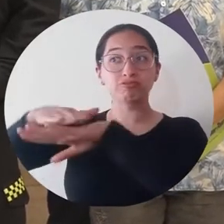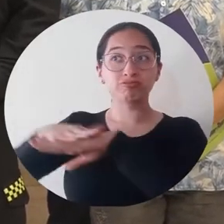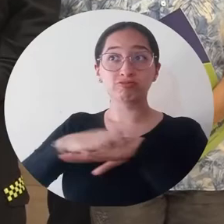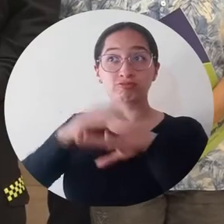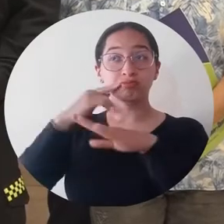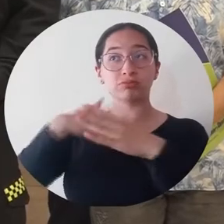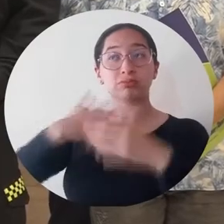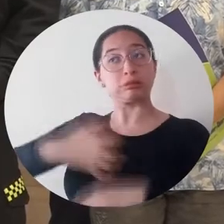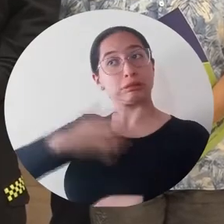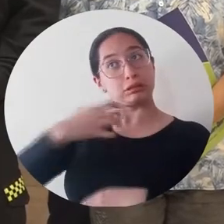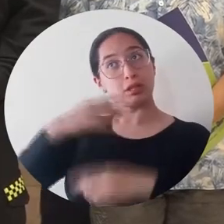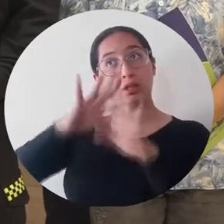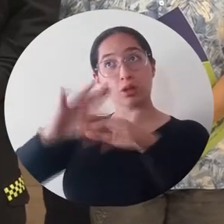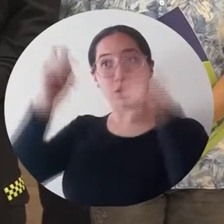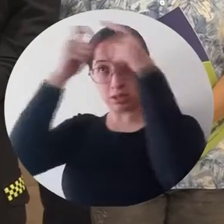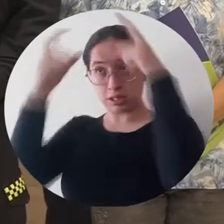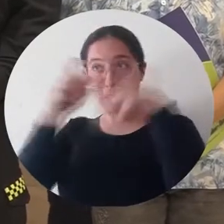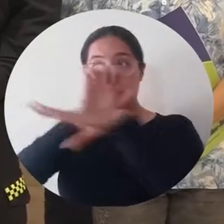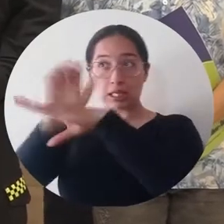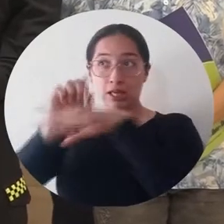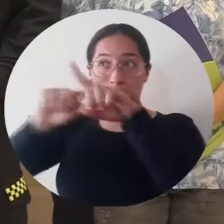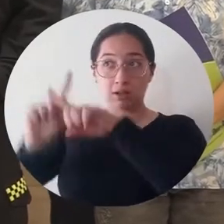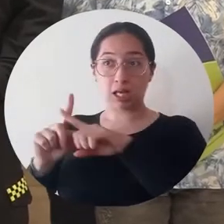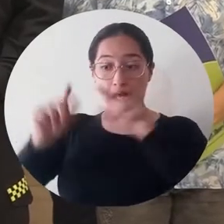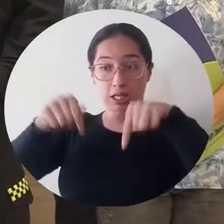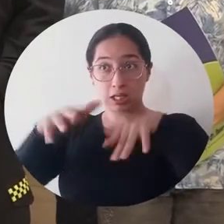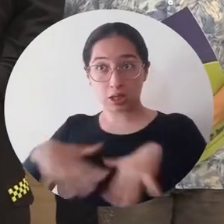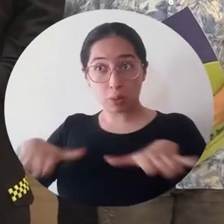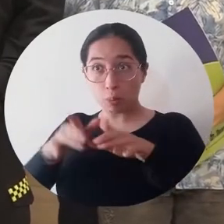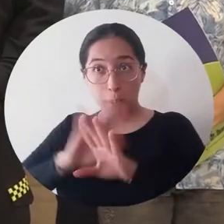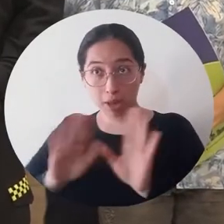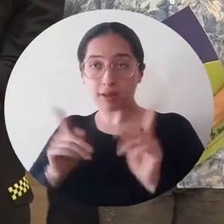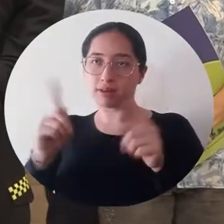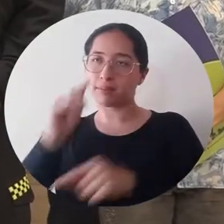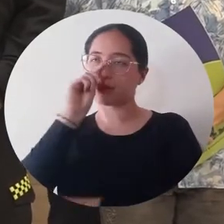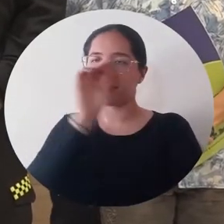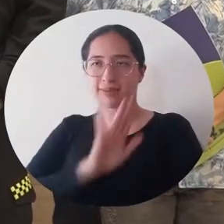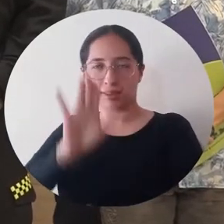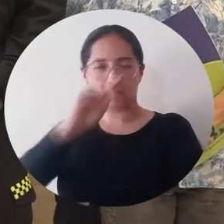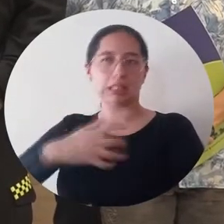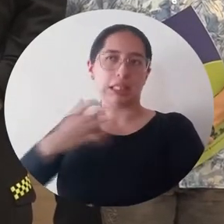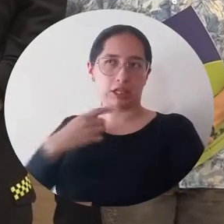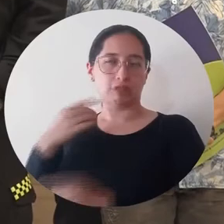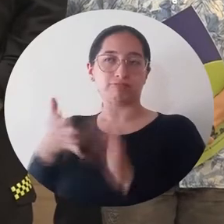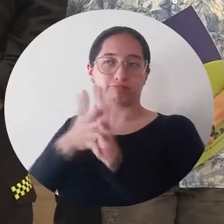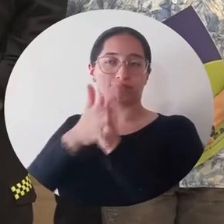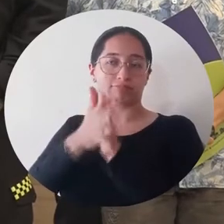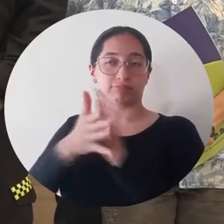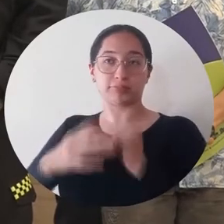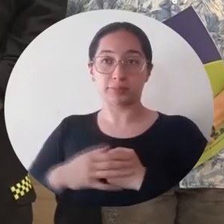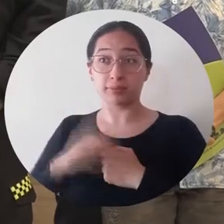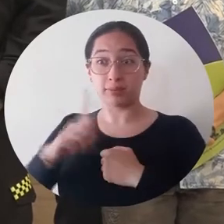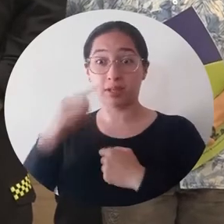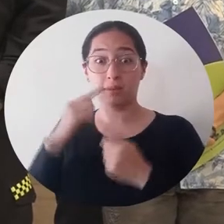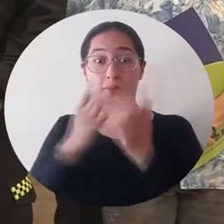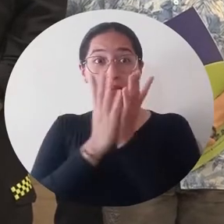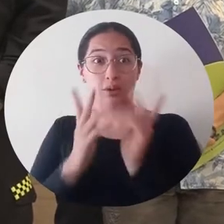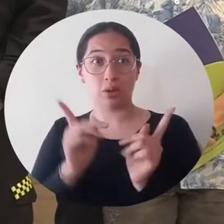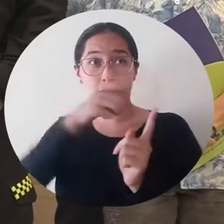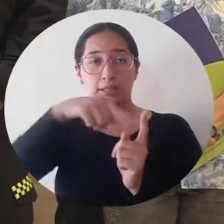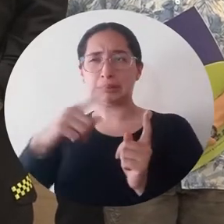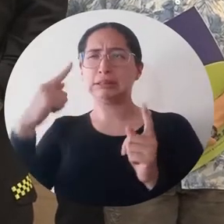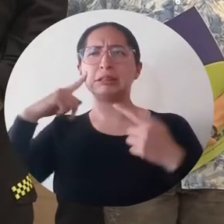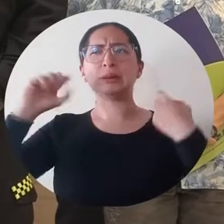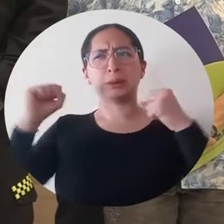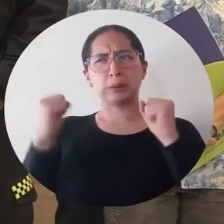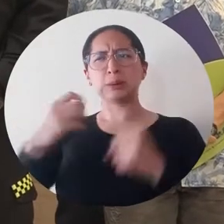nivel territorial como a nivel nacional. Asimismo, pues queremos, existe la voluntad de los estudiantes frente a la frustración que existe por